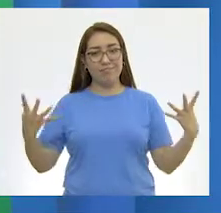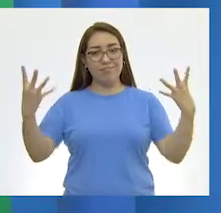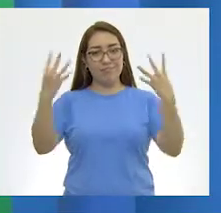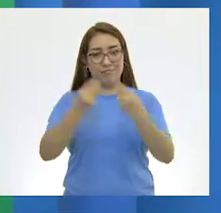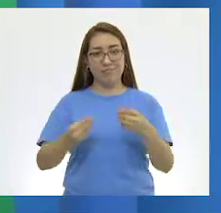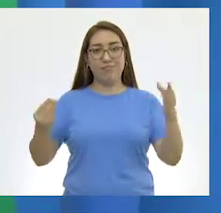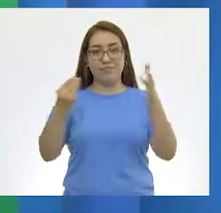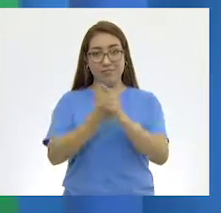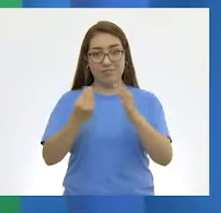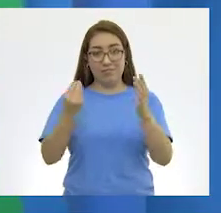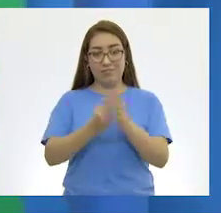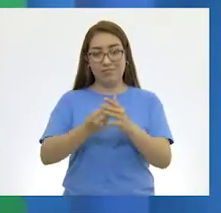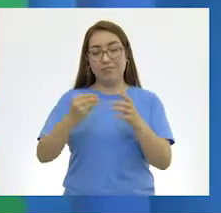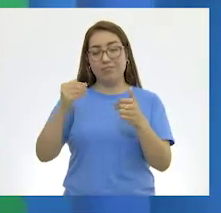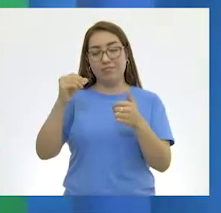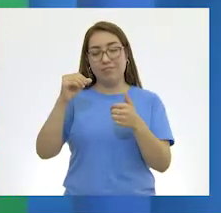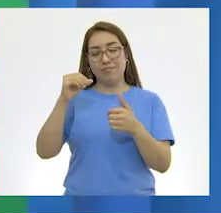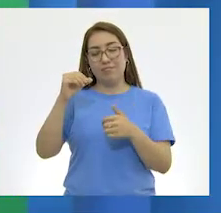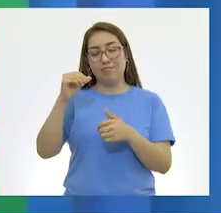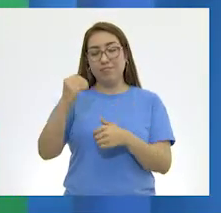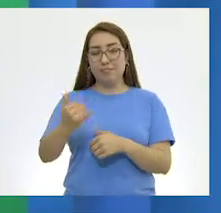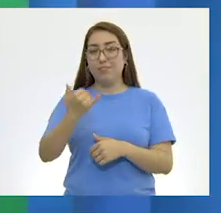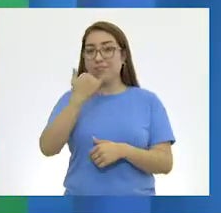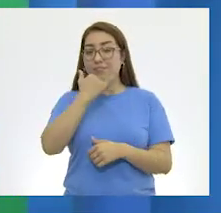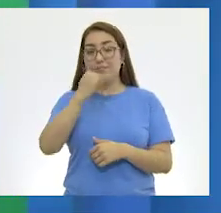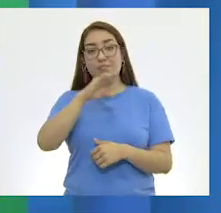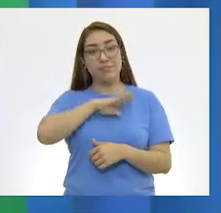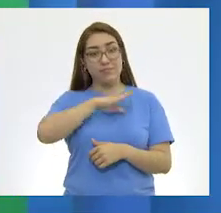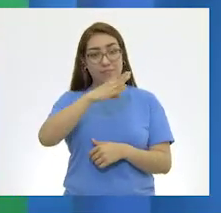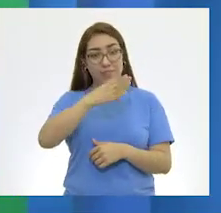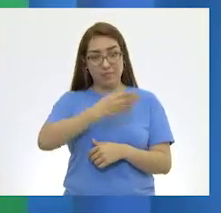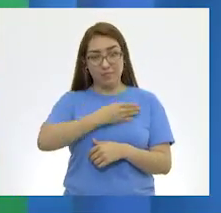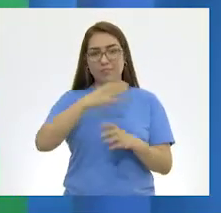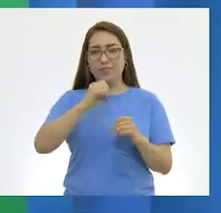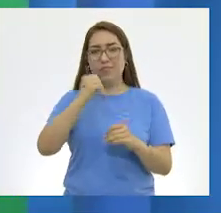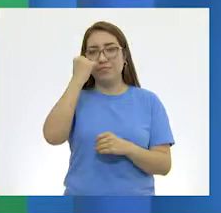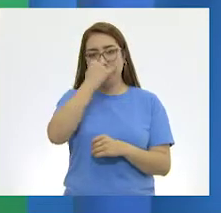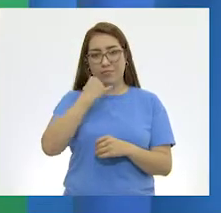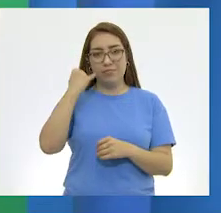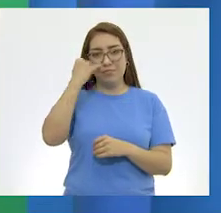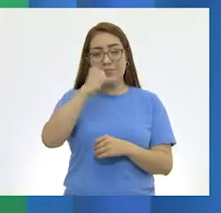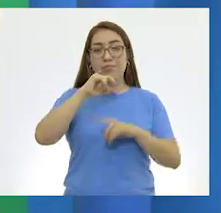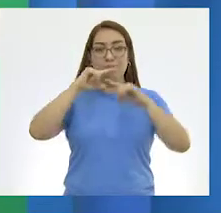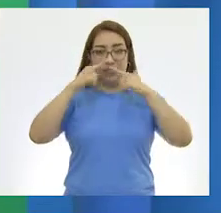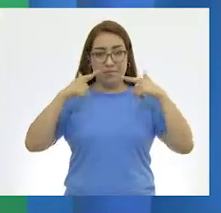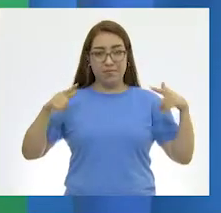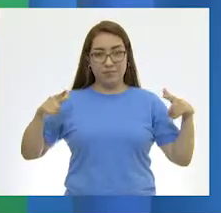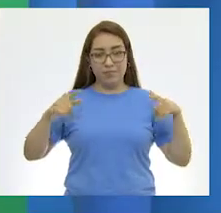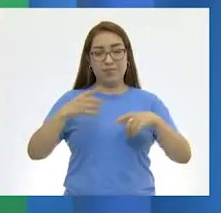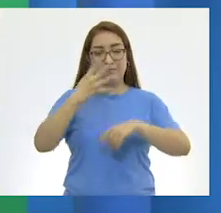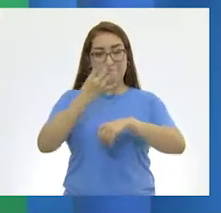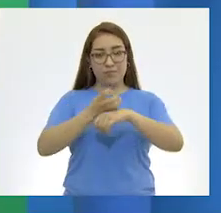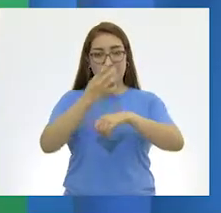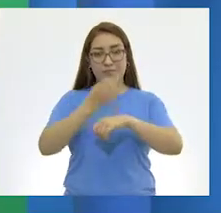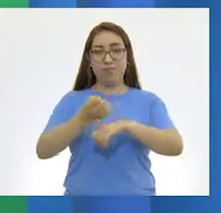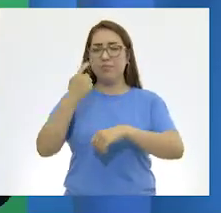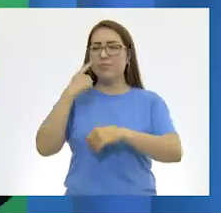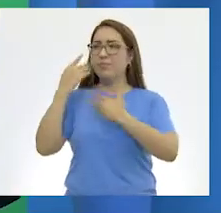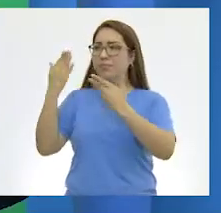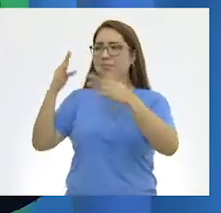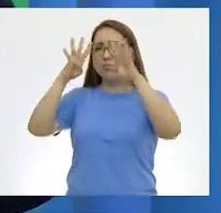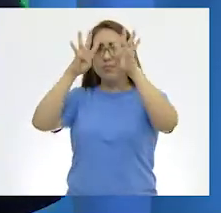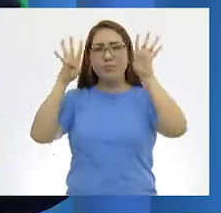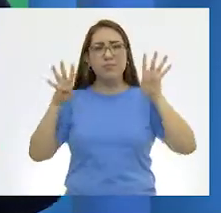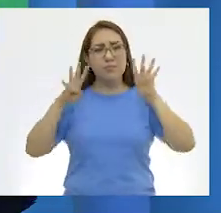clase de lengua materna de cuarto grado. ¿Están listos? Pero antes, vamos con Ajo Listo para que nos dé un